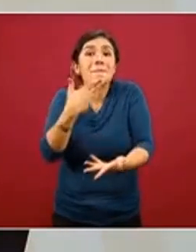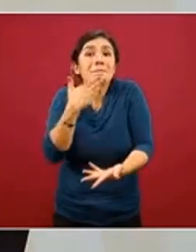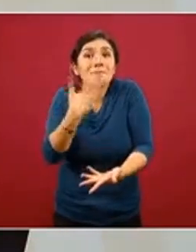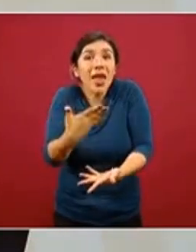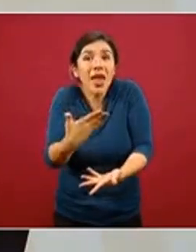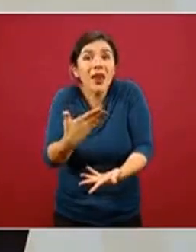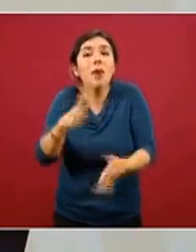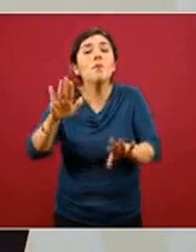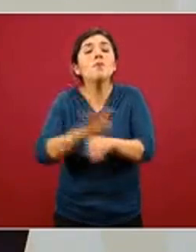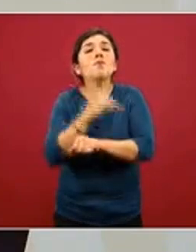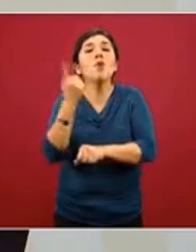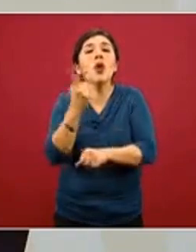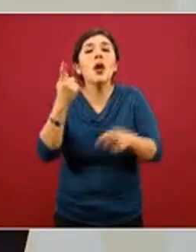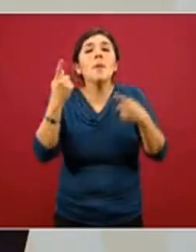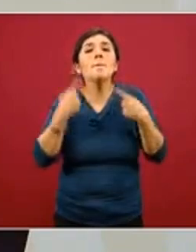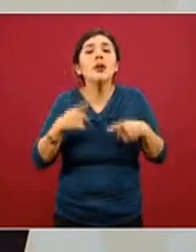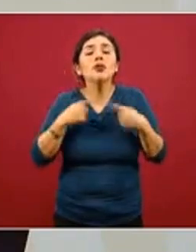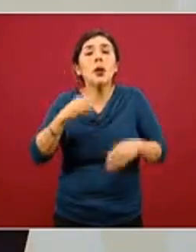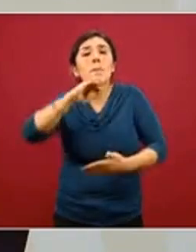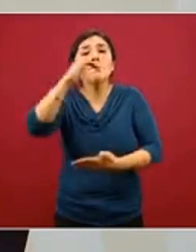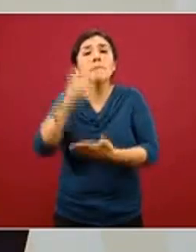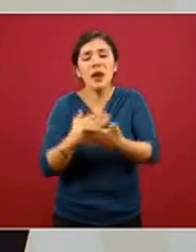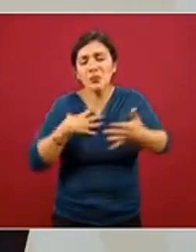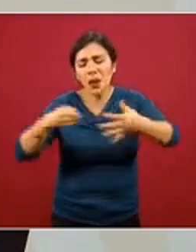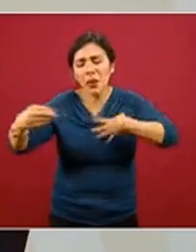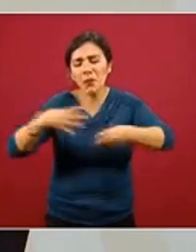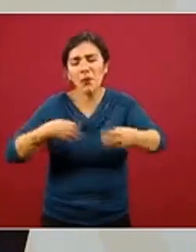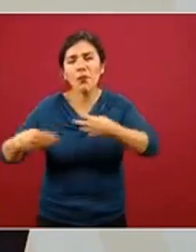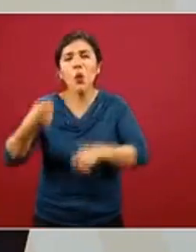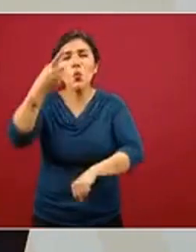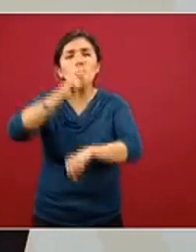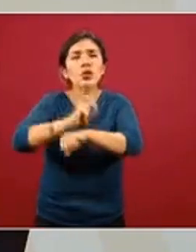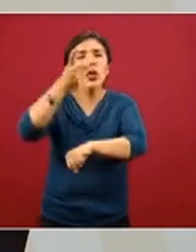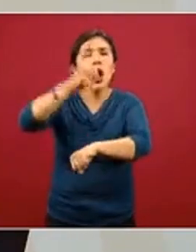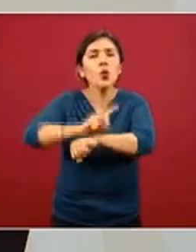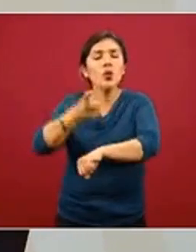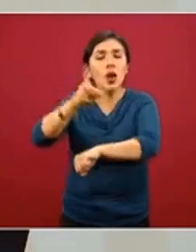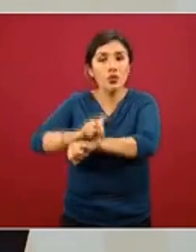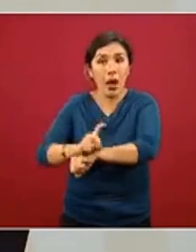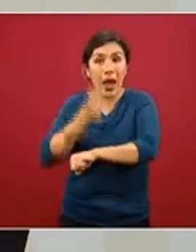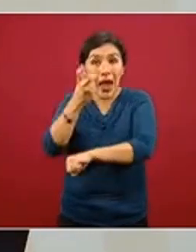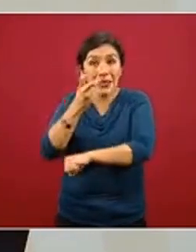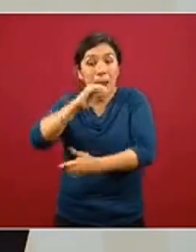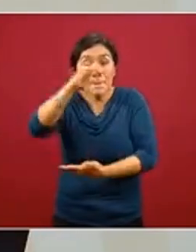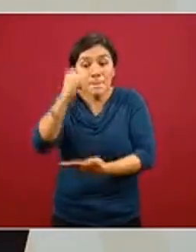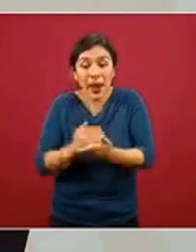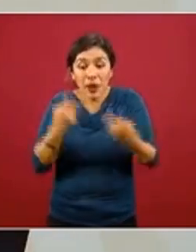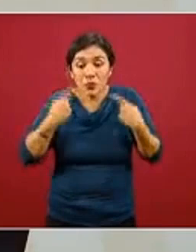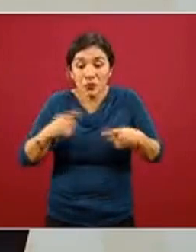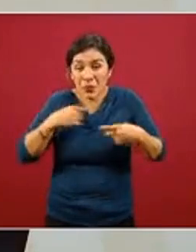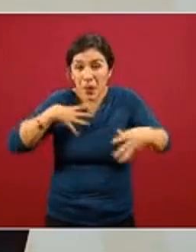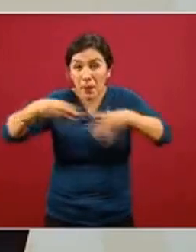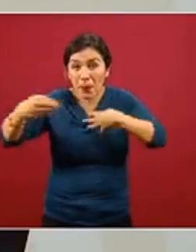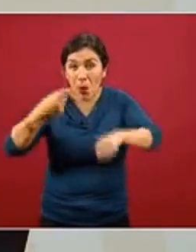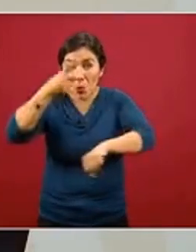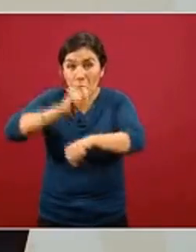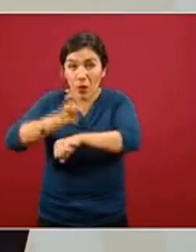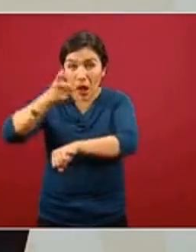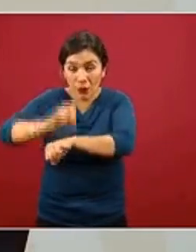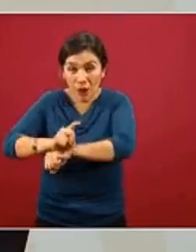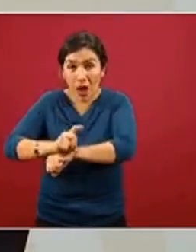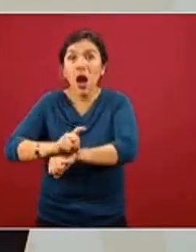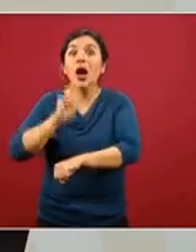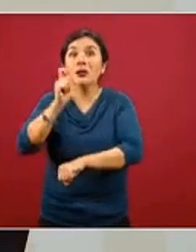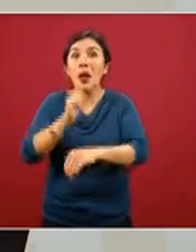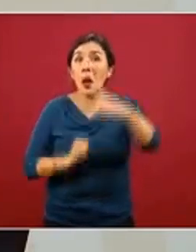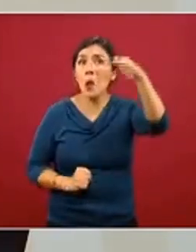benéfica de haber reducido la cantidad de contagios diarios. Este fenómeno de reducir la cantidad de contagios diarios y en vez